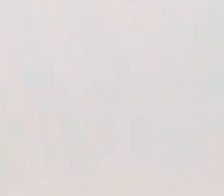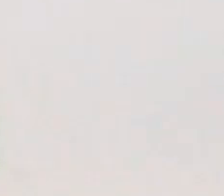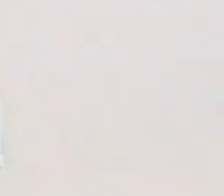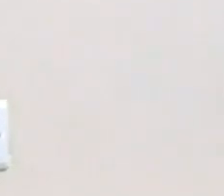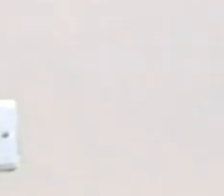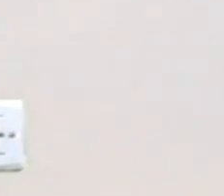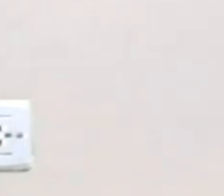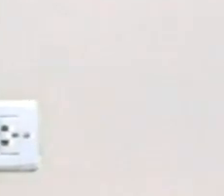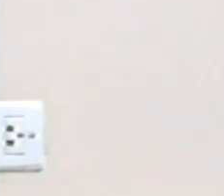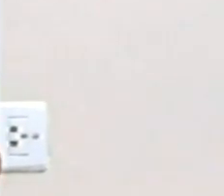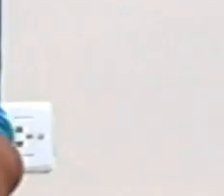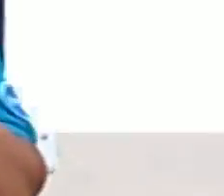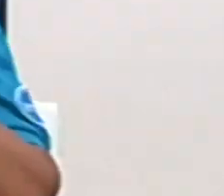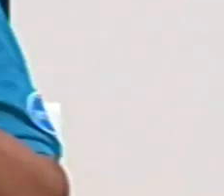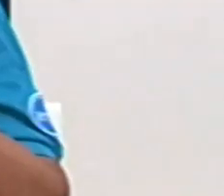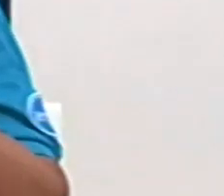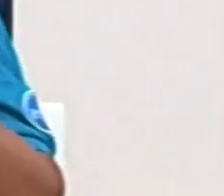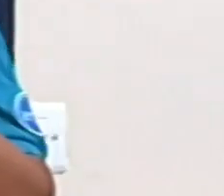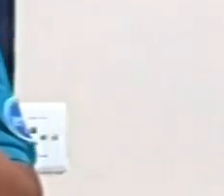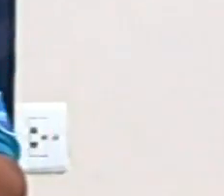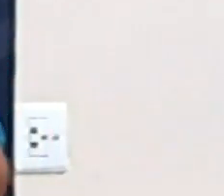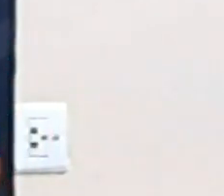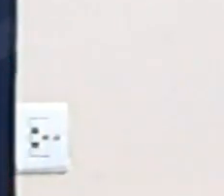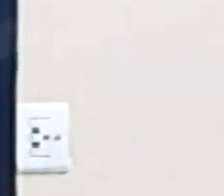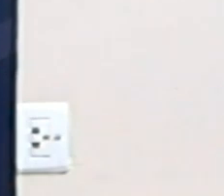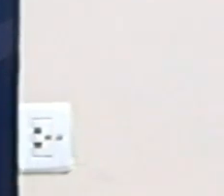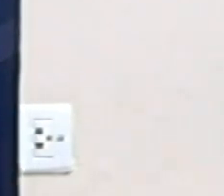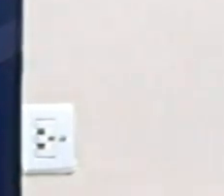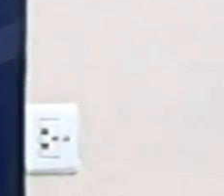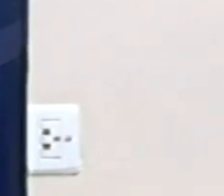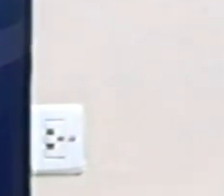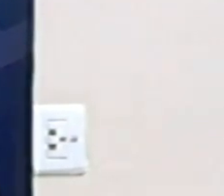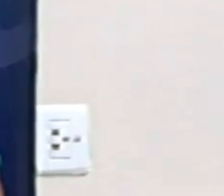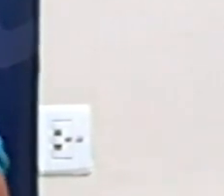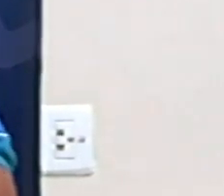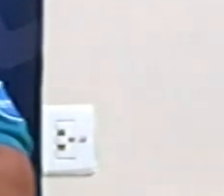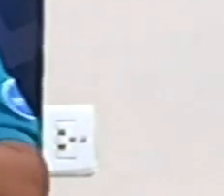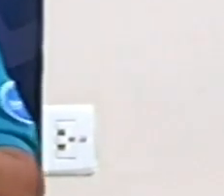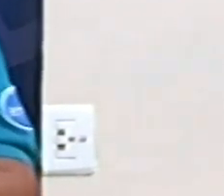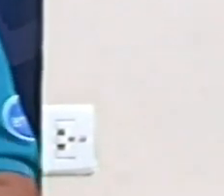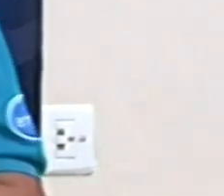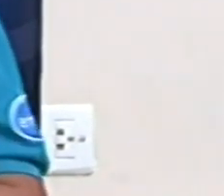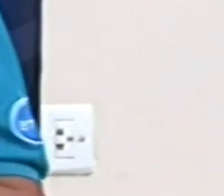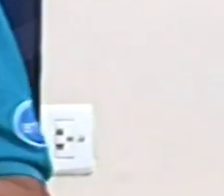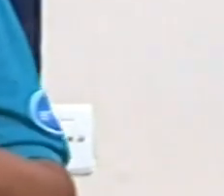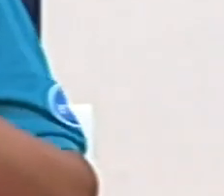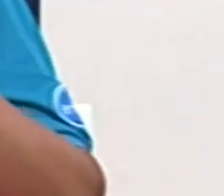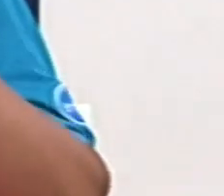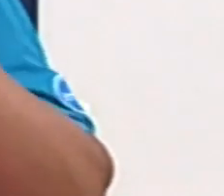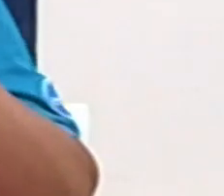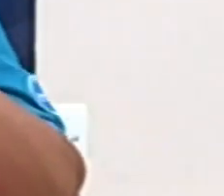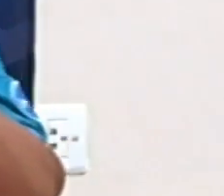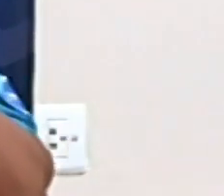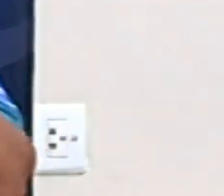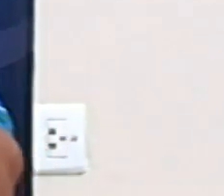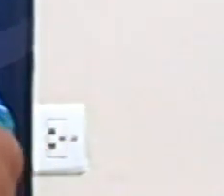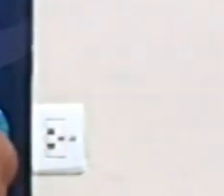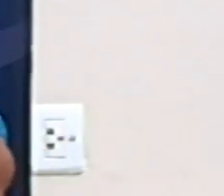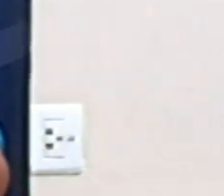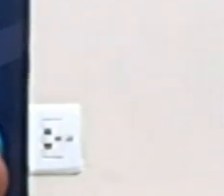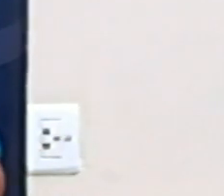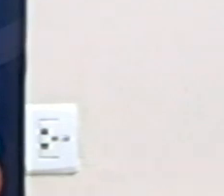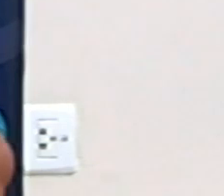básico, pero también que sean de detalle del MINI para que contribuya a la organización de